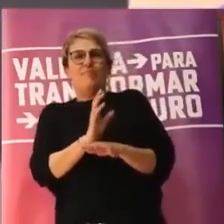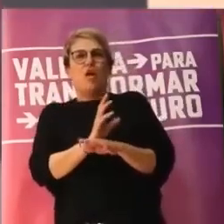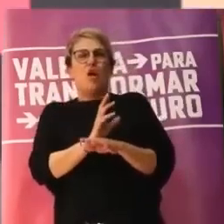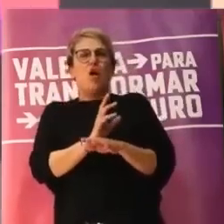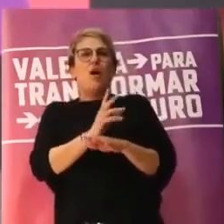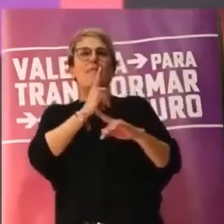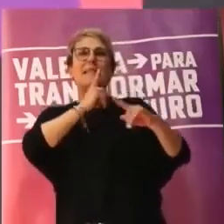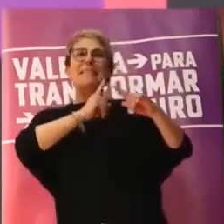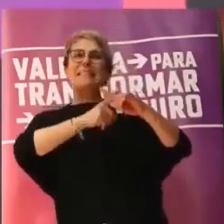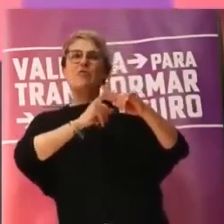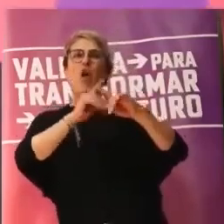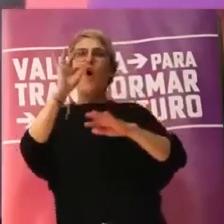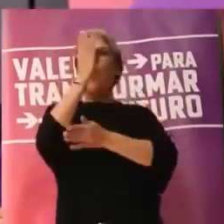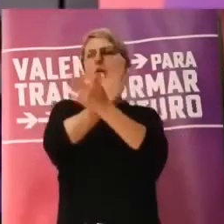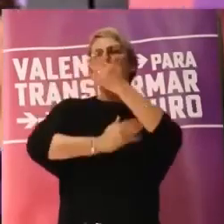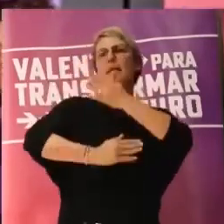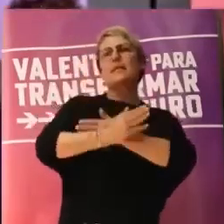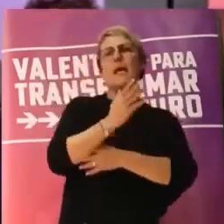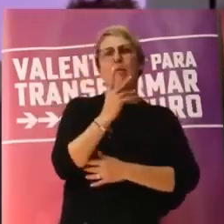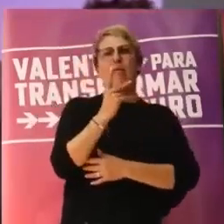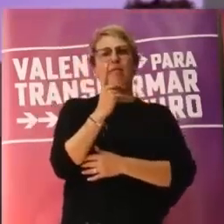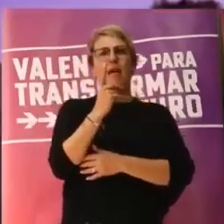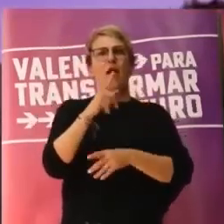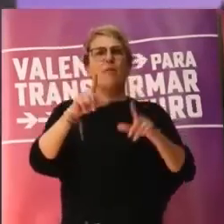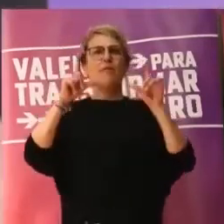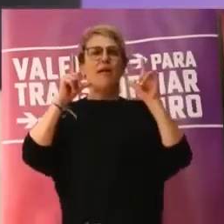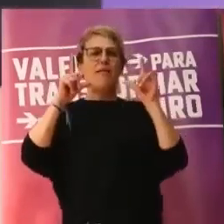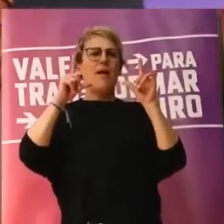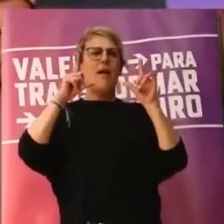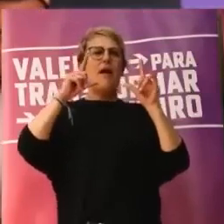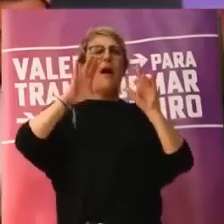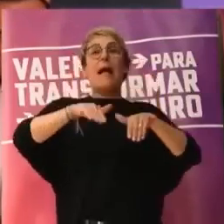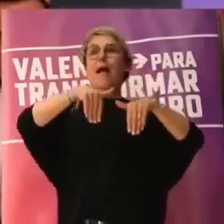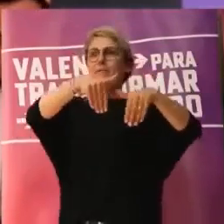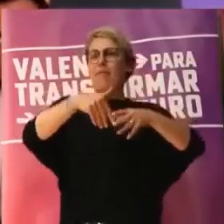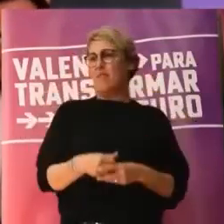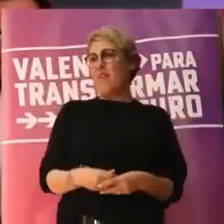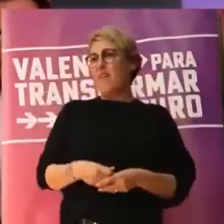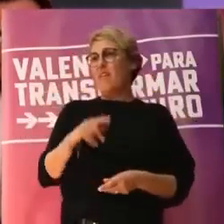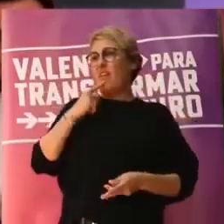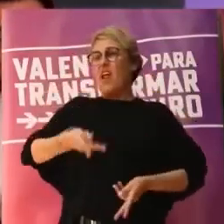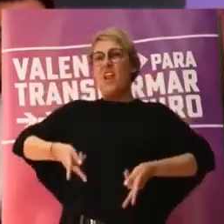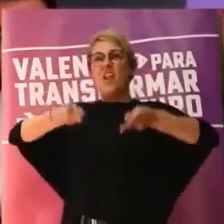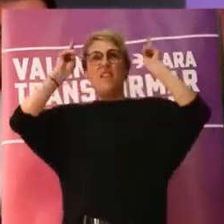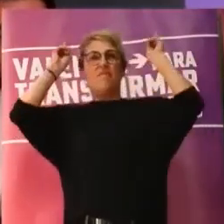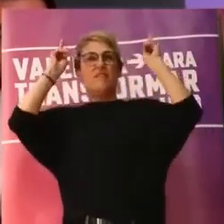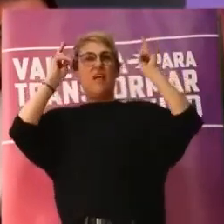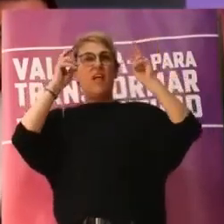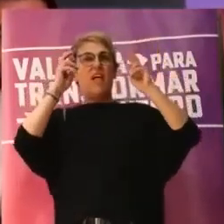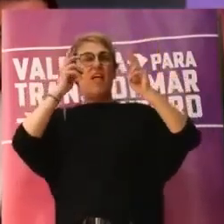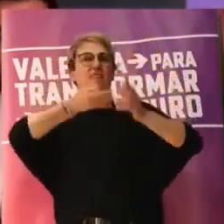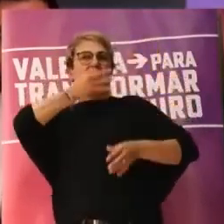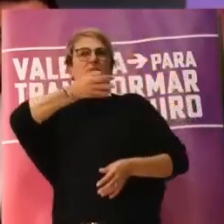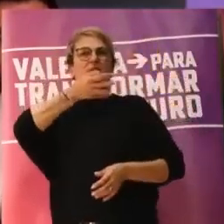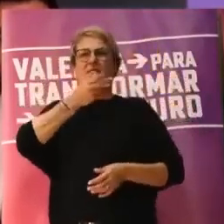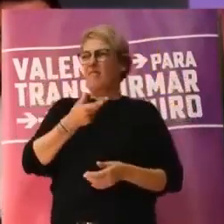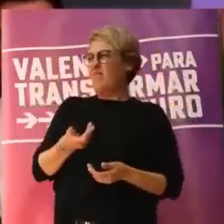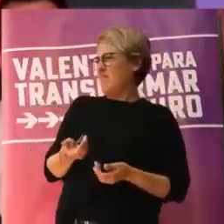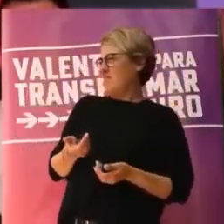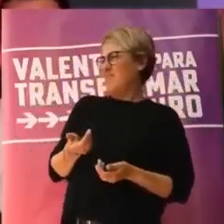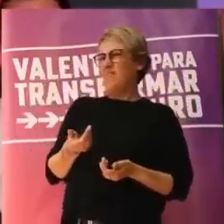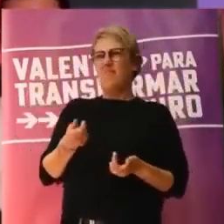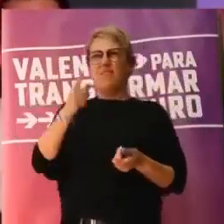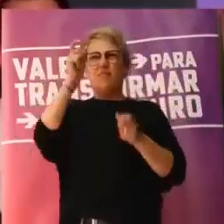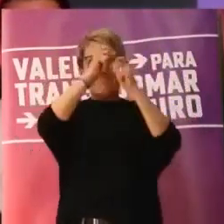sexual o de la discapacidad de una candidata? Y que hay algunos que digan libertad de expresión. ¿Cómo que libertad de expresión?